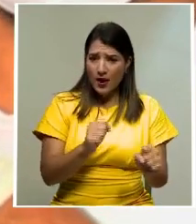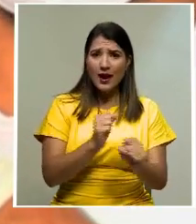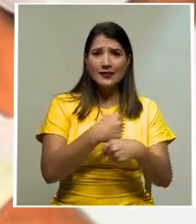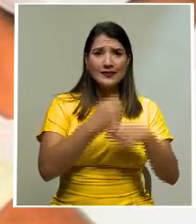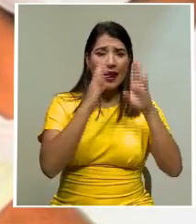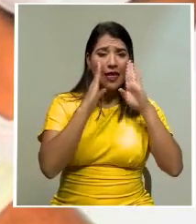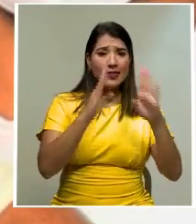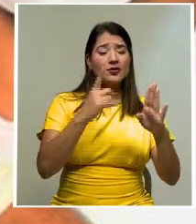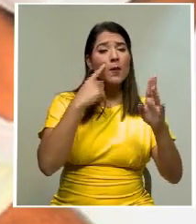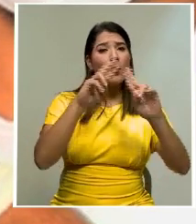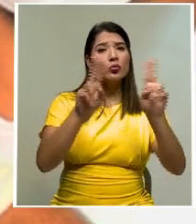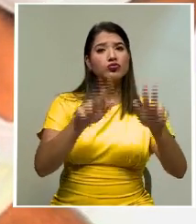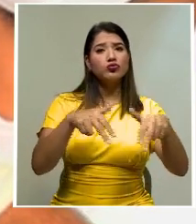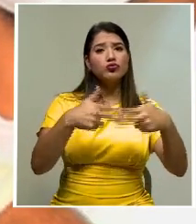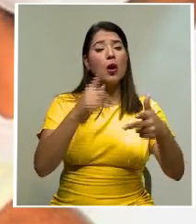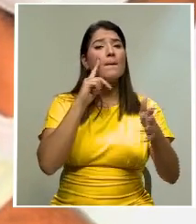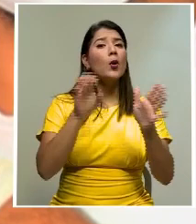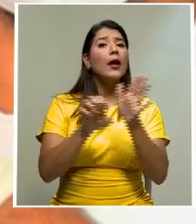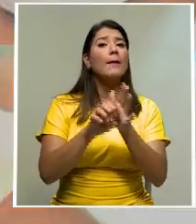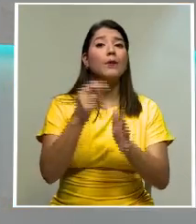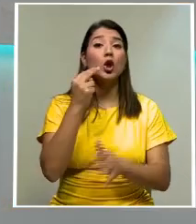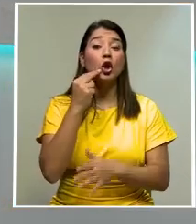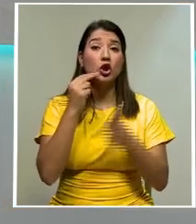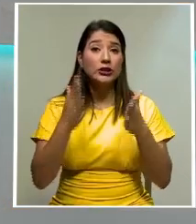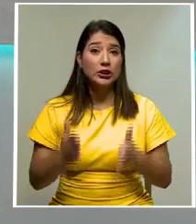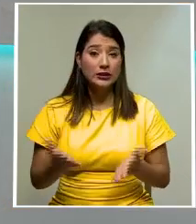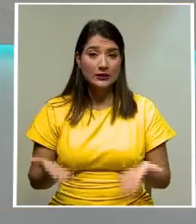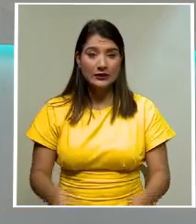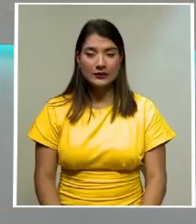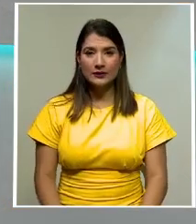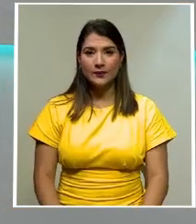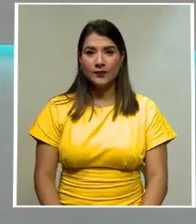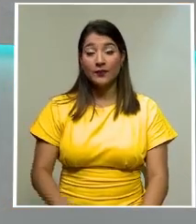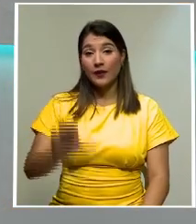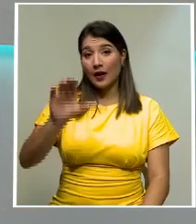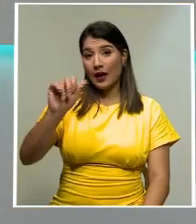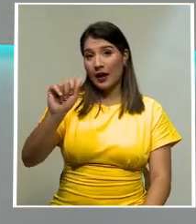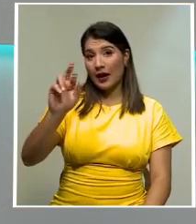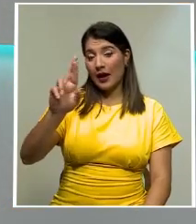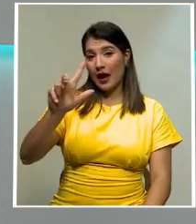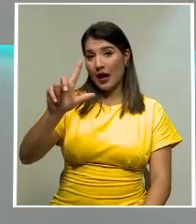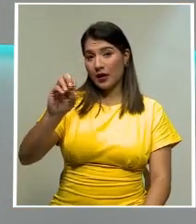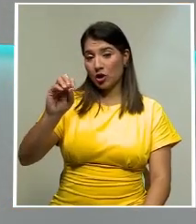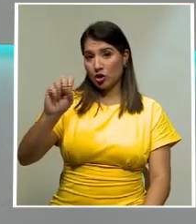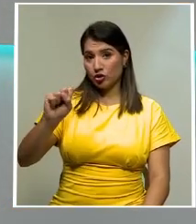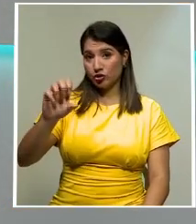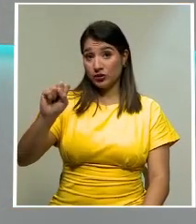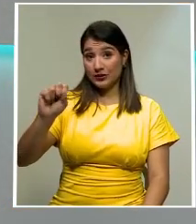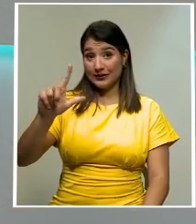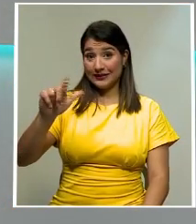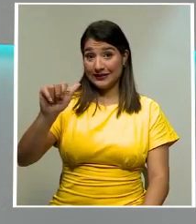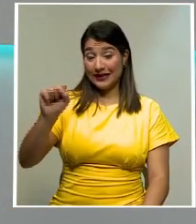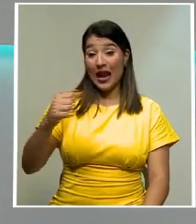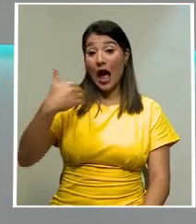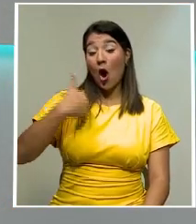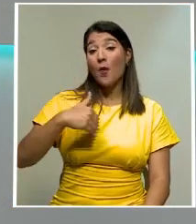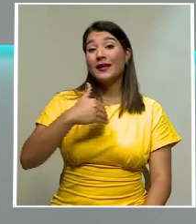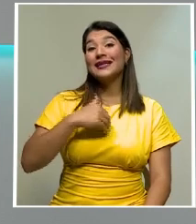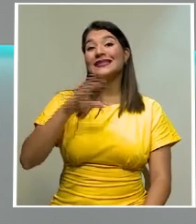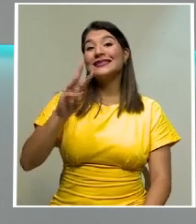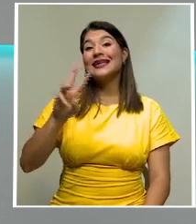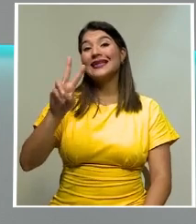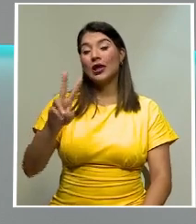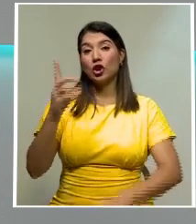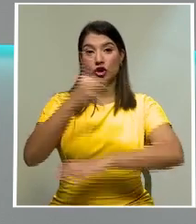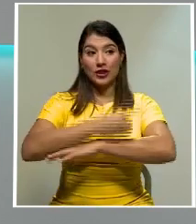vacunadas, como por ejemplo los nutricionistas. Carlos Salas, un paciente de 61 años que estuvo 13 días en la unidad de